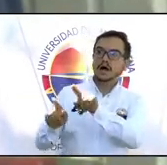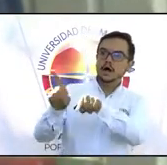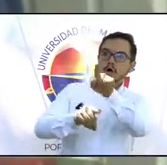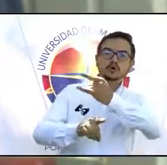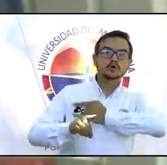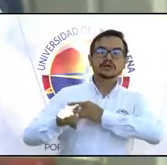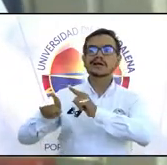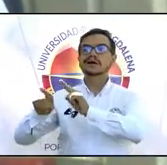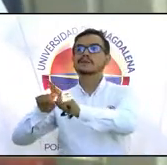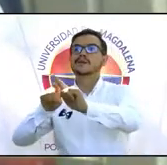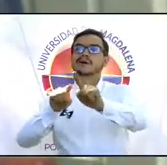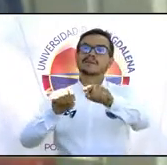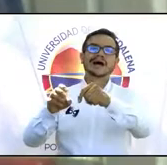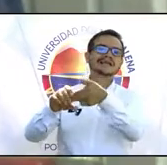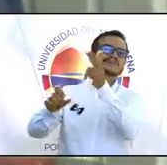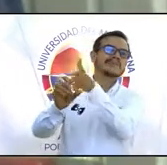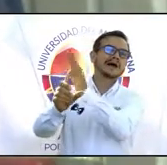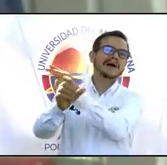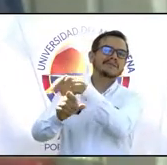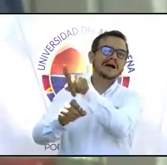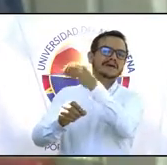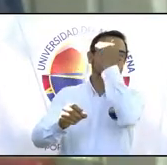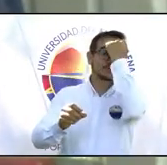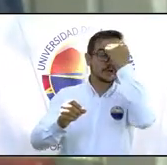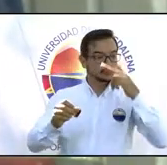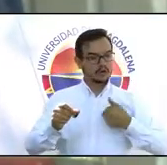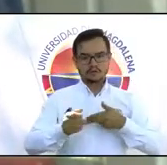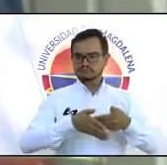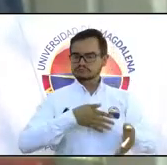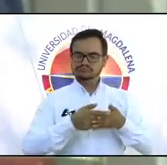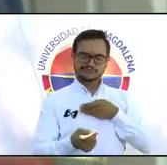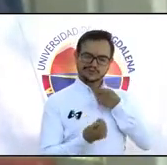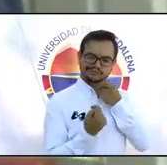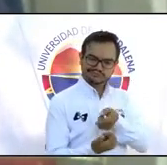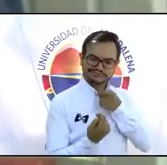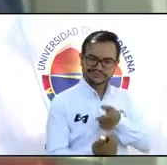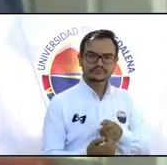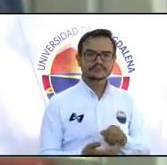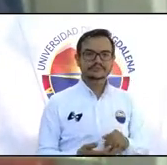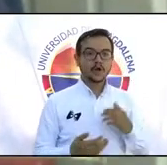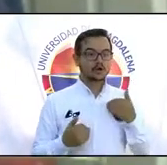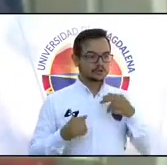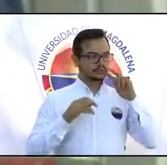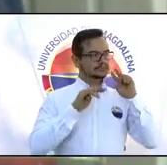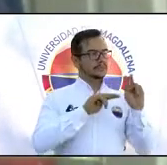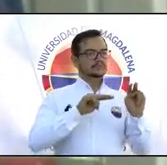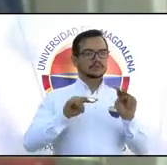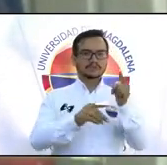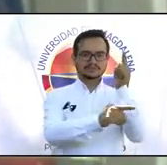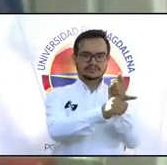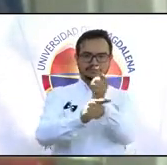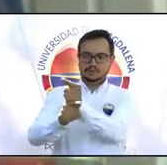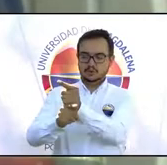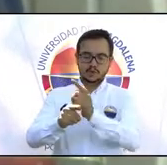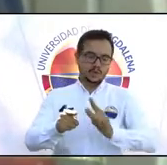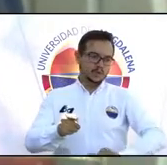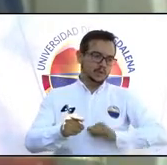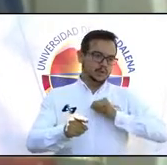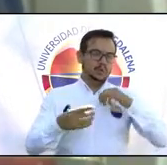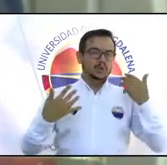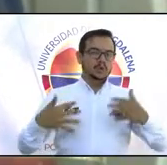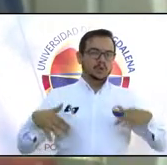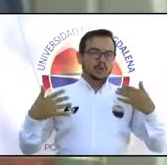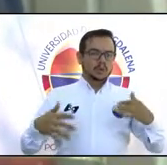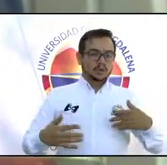programas, nosotros seguimos creciendo y seguimos invirtiendo en ustedes. Yo estoy muy orgulloso de lo que hemos logrado como universidad. No ha